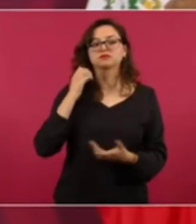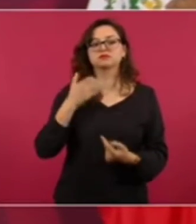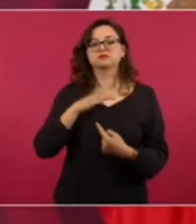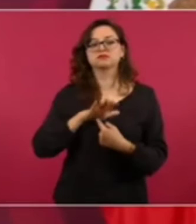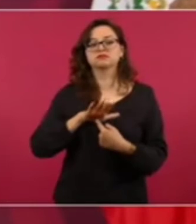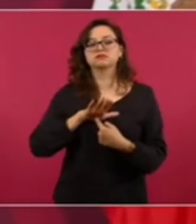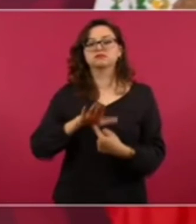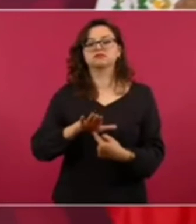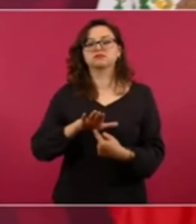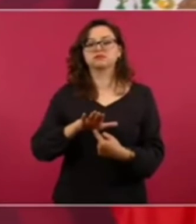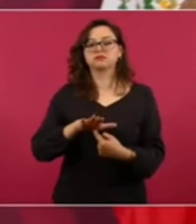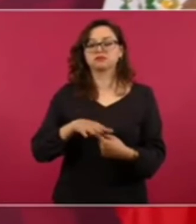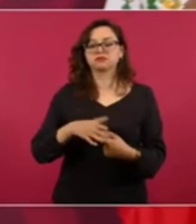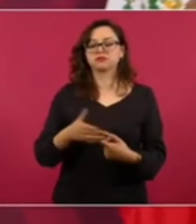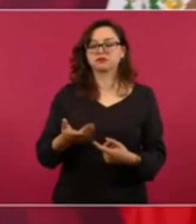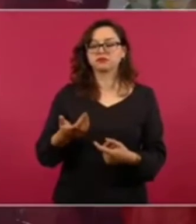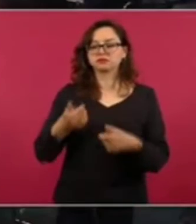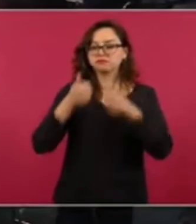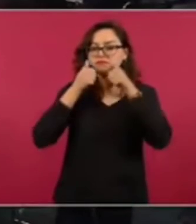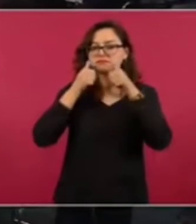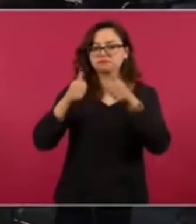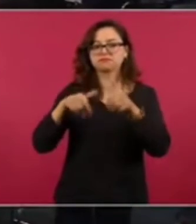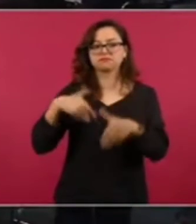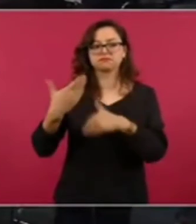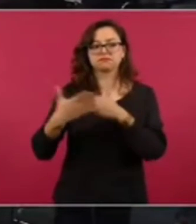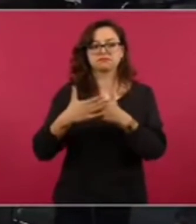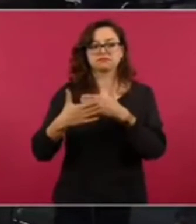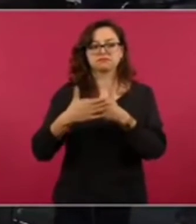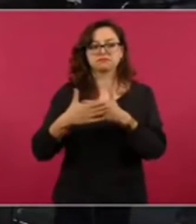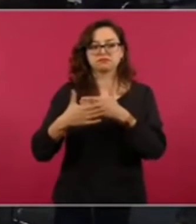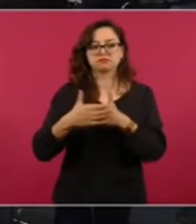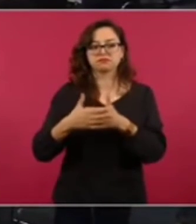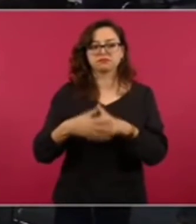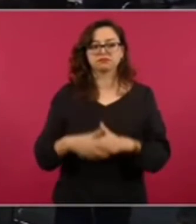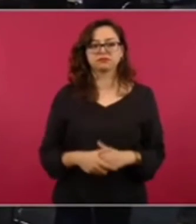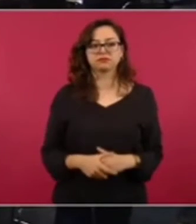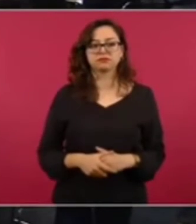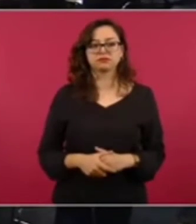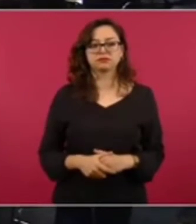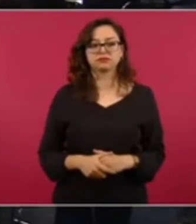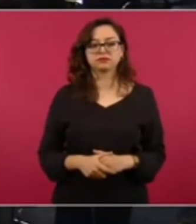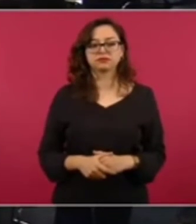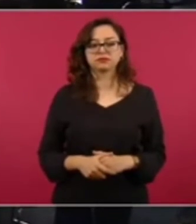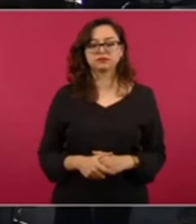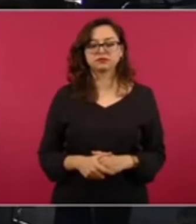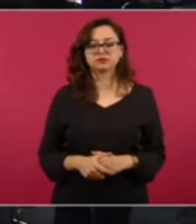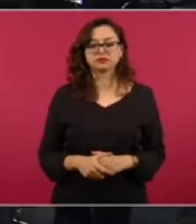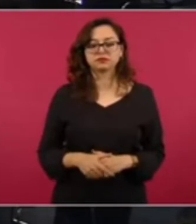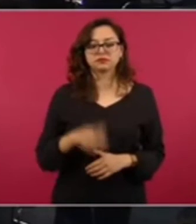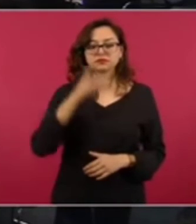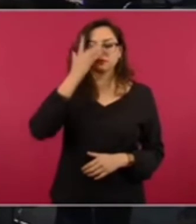a ver aquí ahora que venga Leti. ¿Sí?